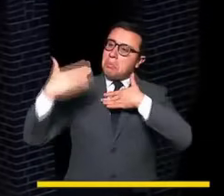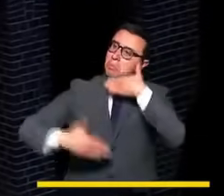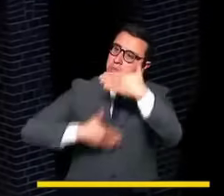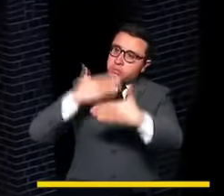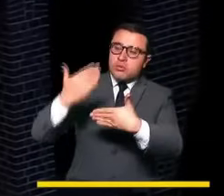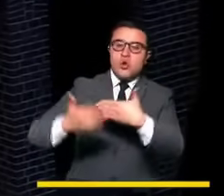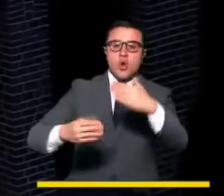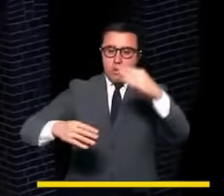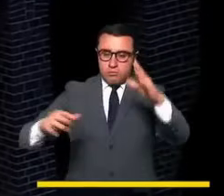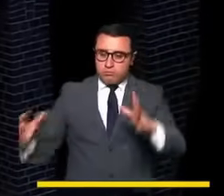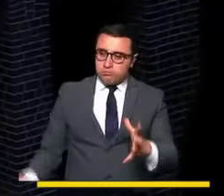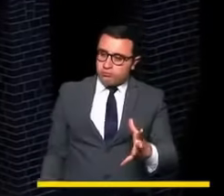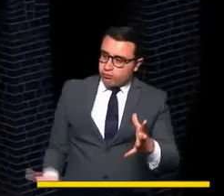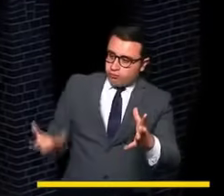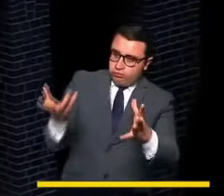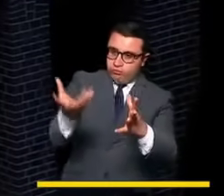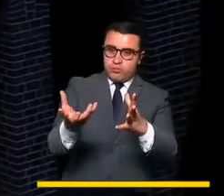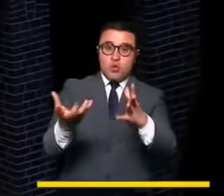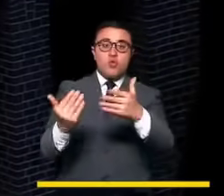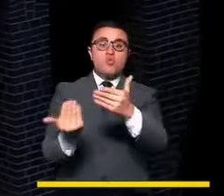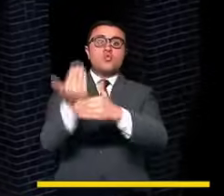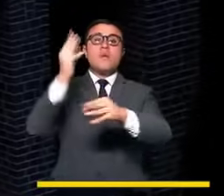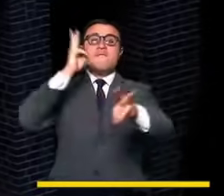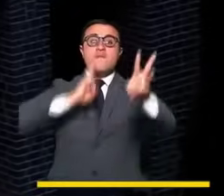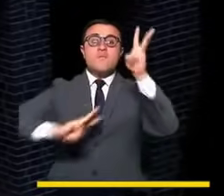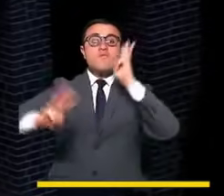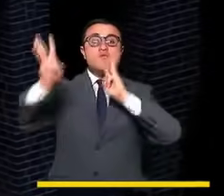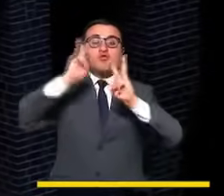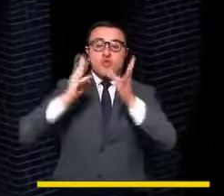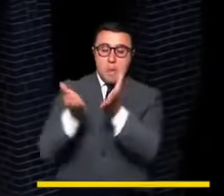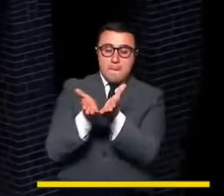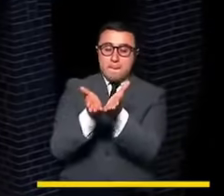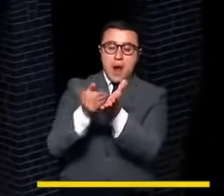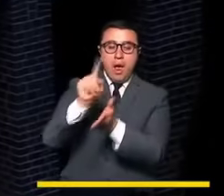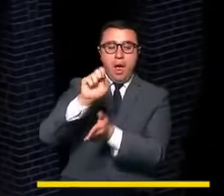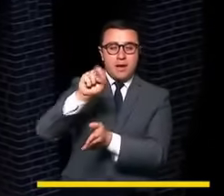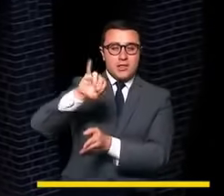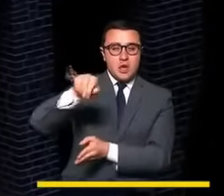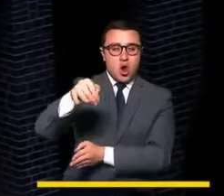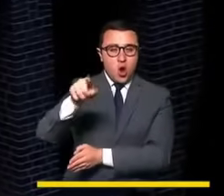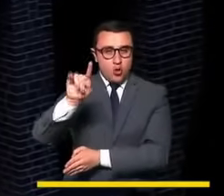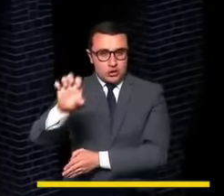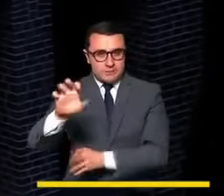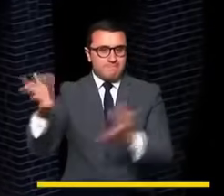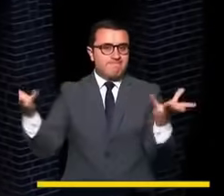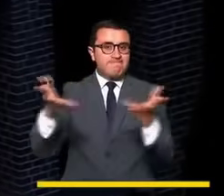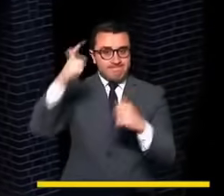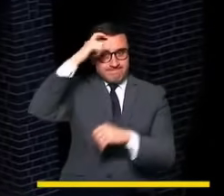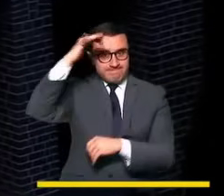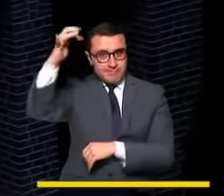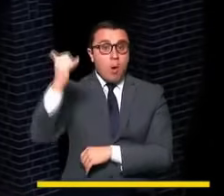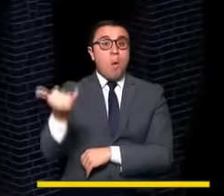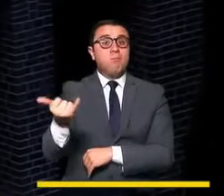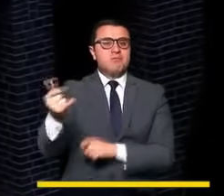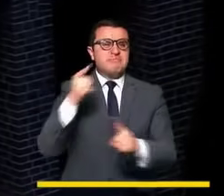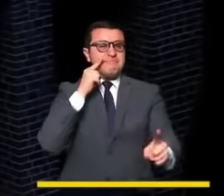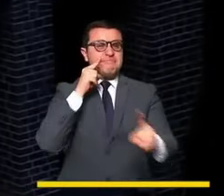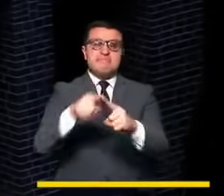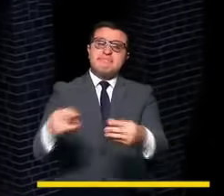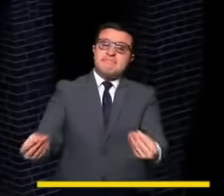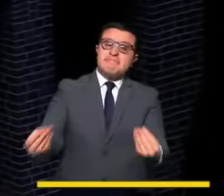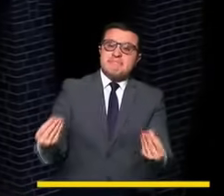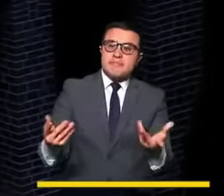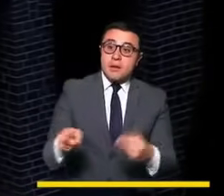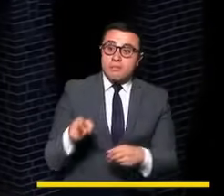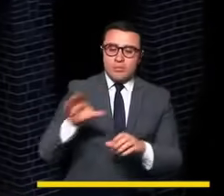el Museo del Galeón San José en la ciudad de Cartagena, con el objetivo que